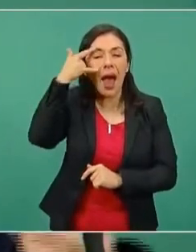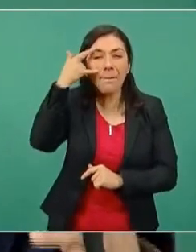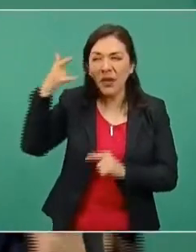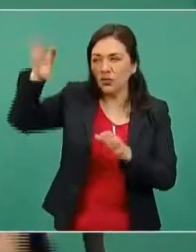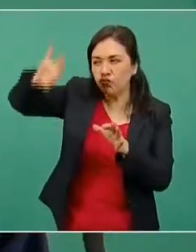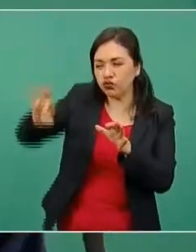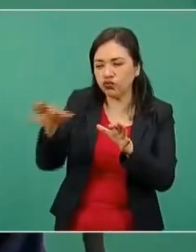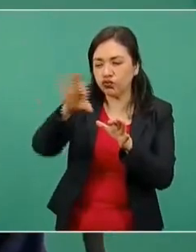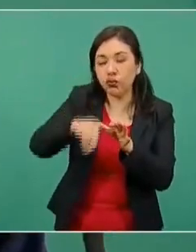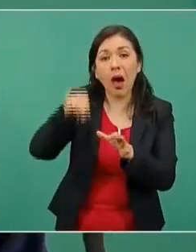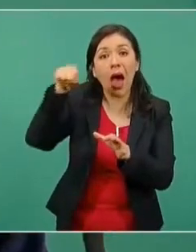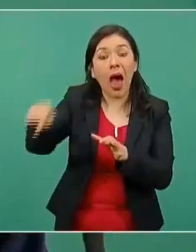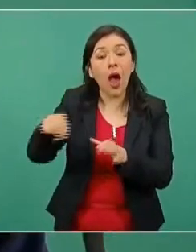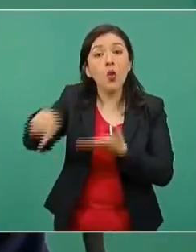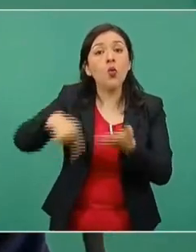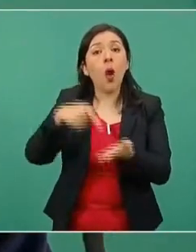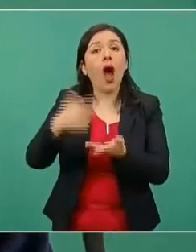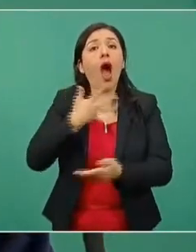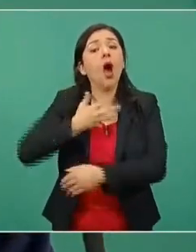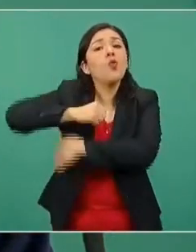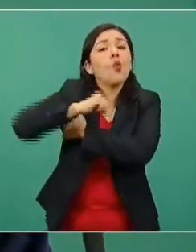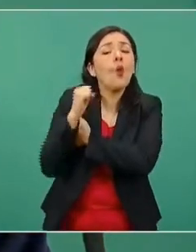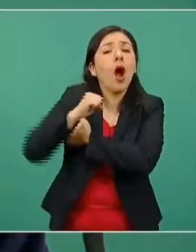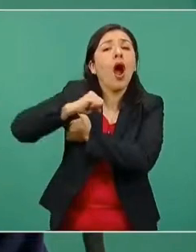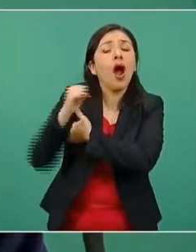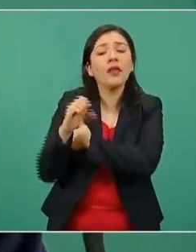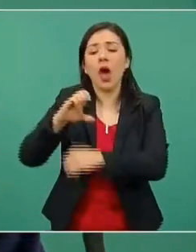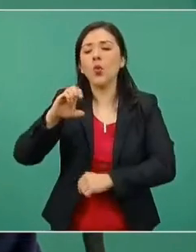y ahí se almacena el crudo